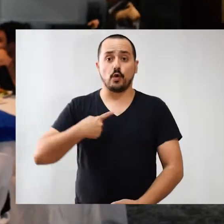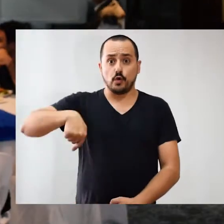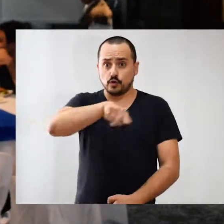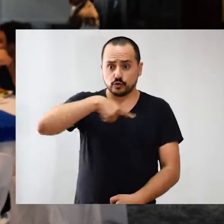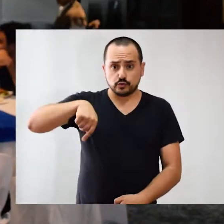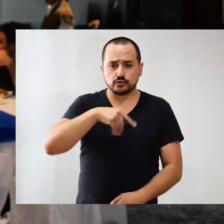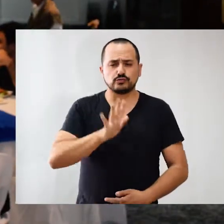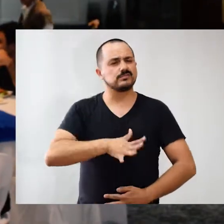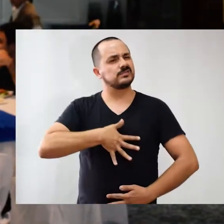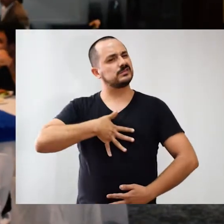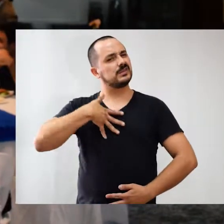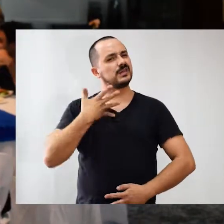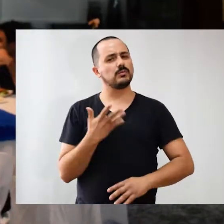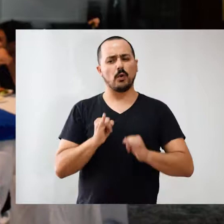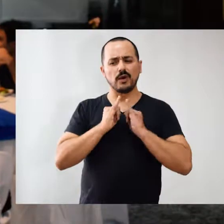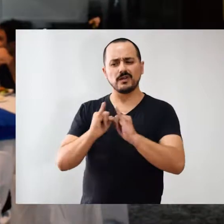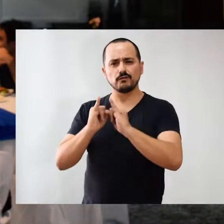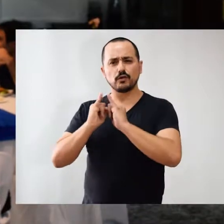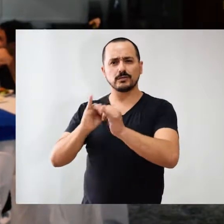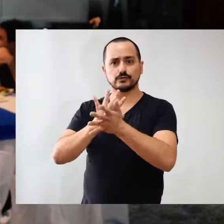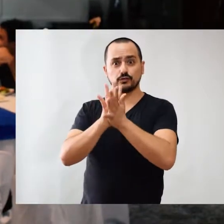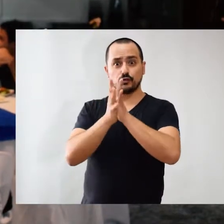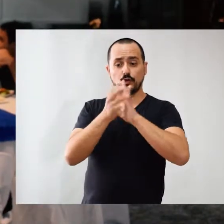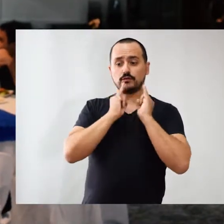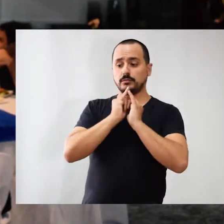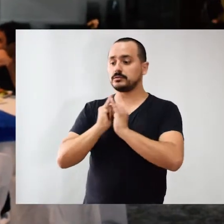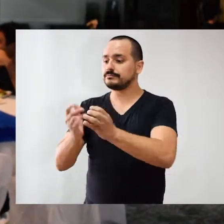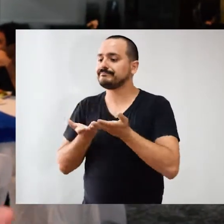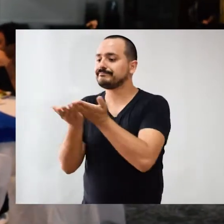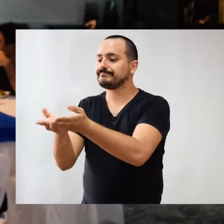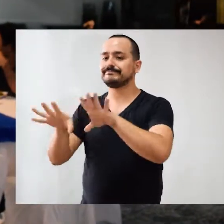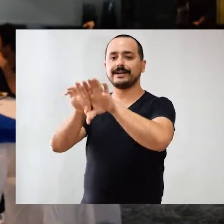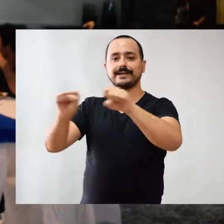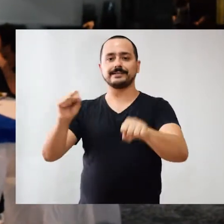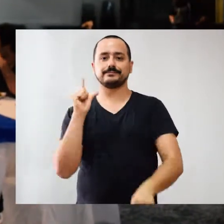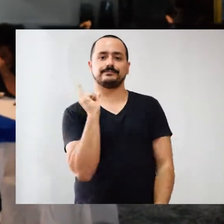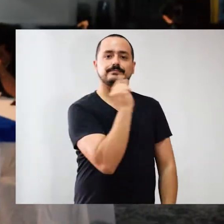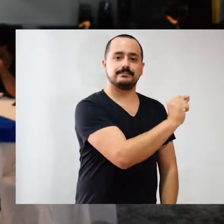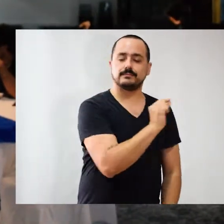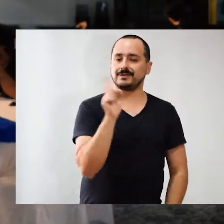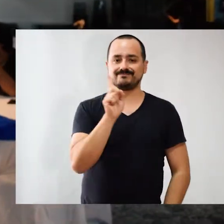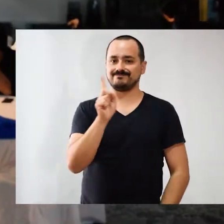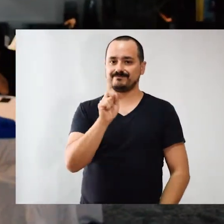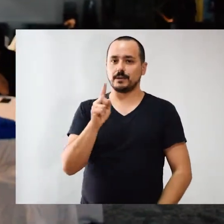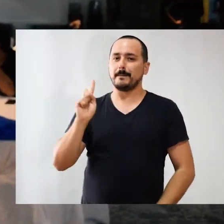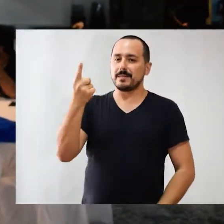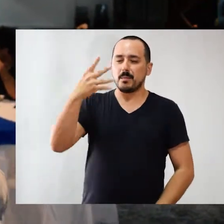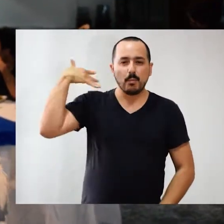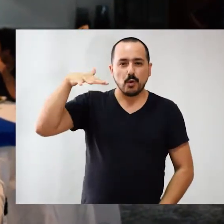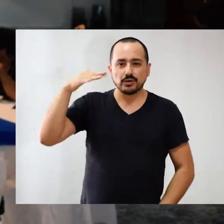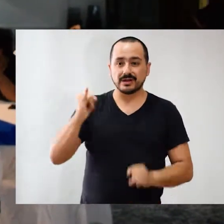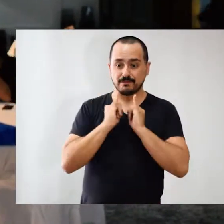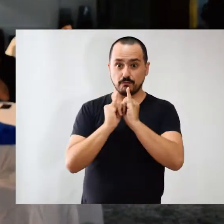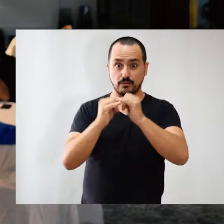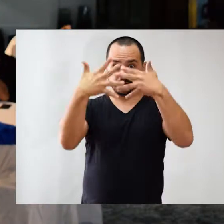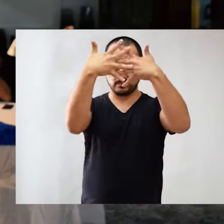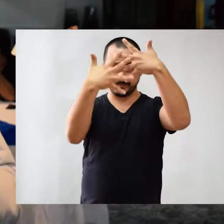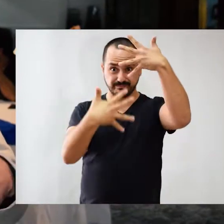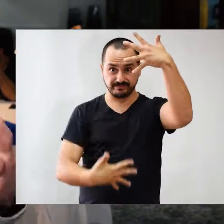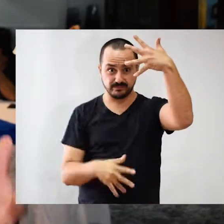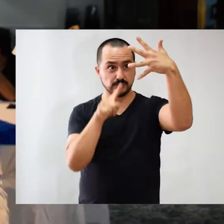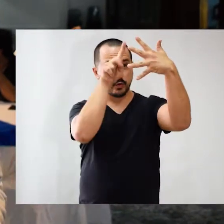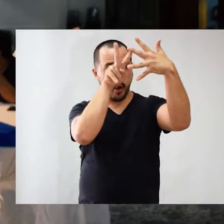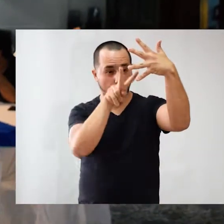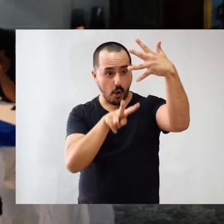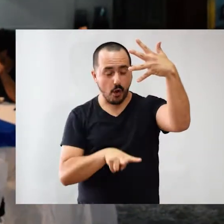Muchas veces sentimos que los migrantes no solo no reciben la información, como tal vez reciben una información